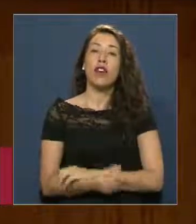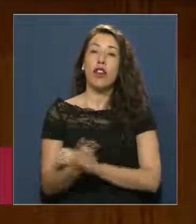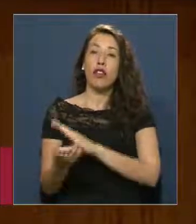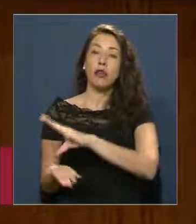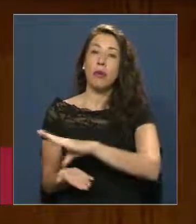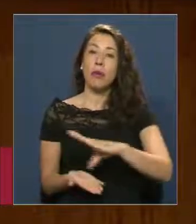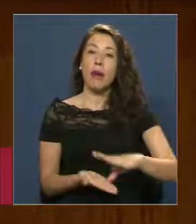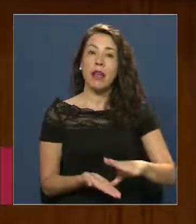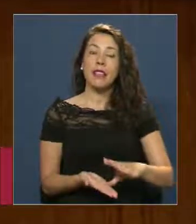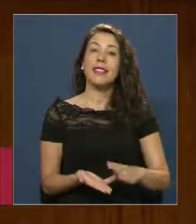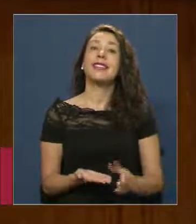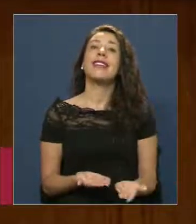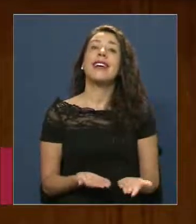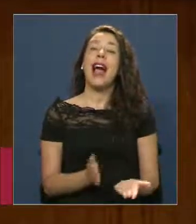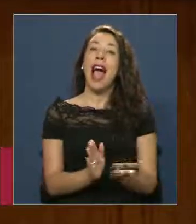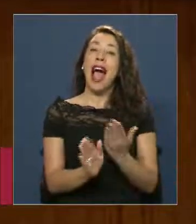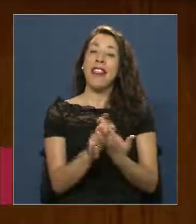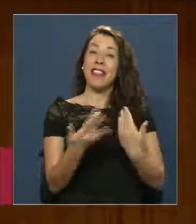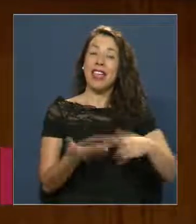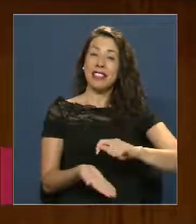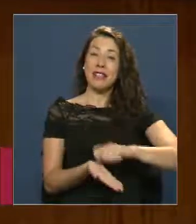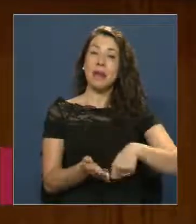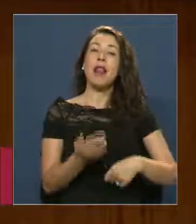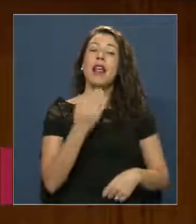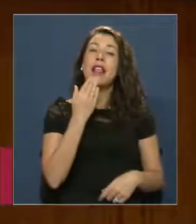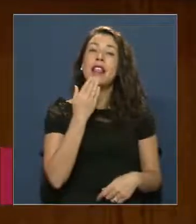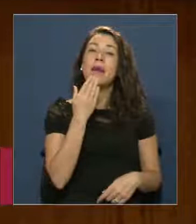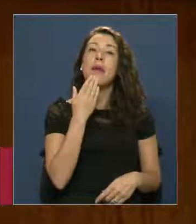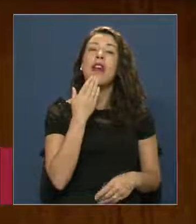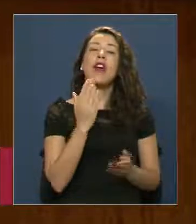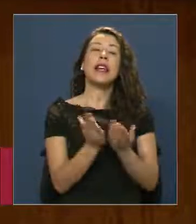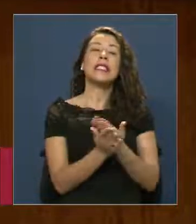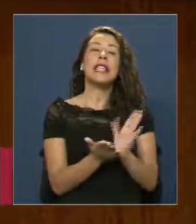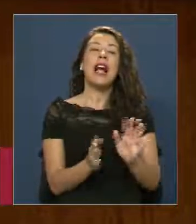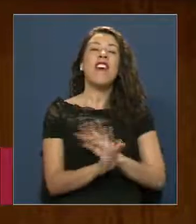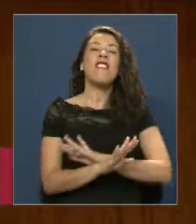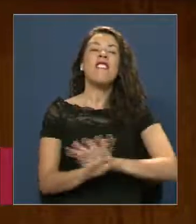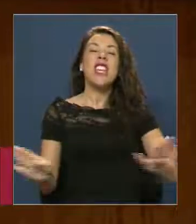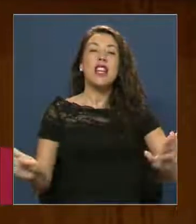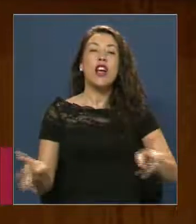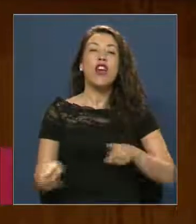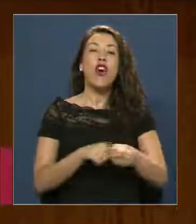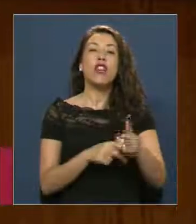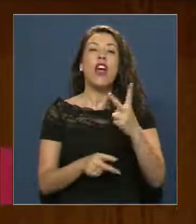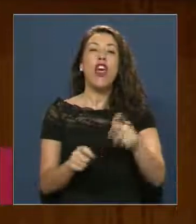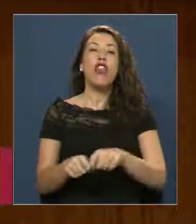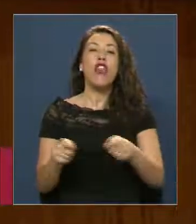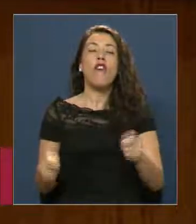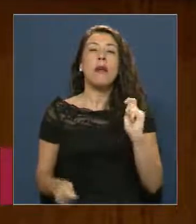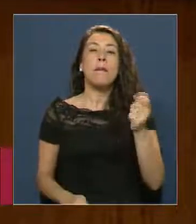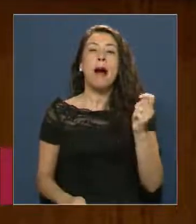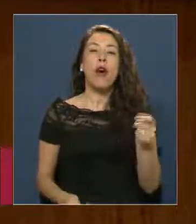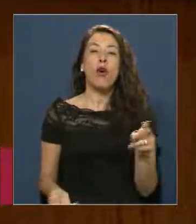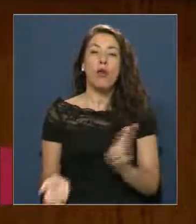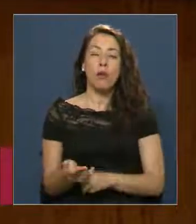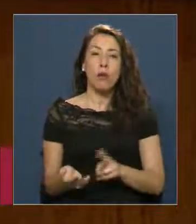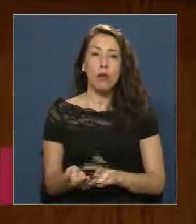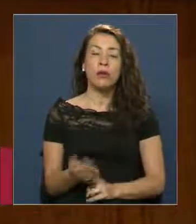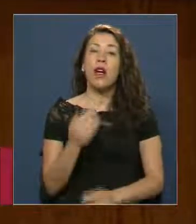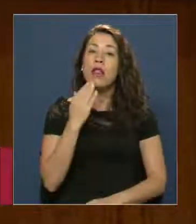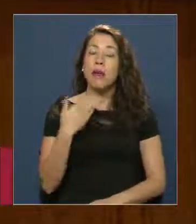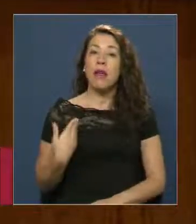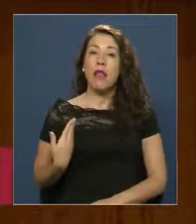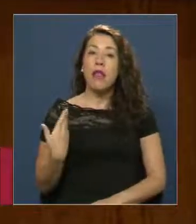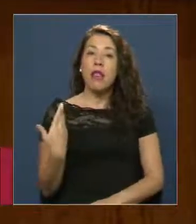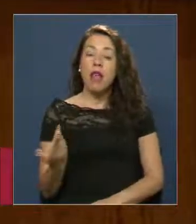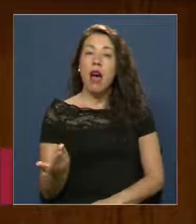bilaterales previamente suscritos como los que eliminan la doble tributación. Por otra parte, otorga